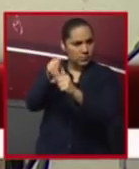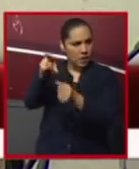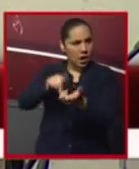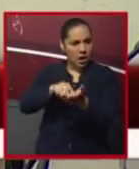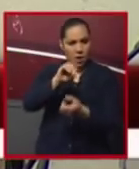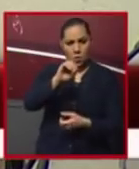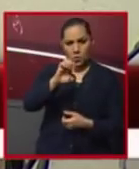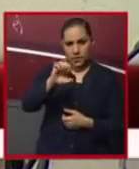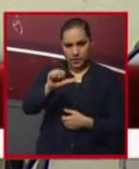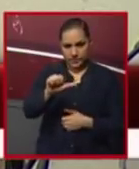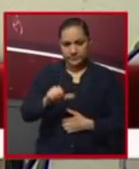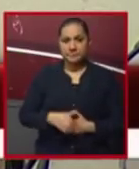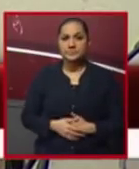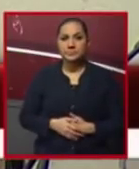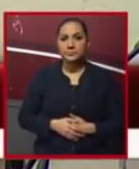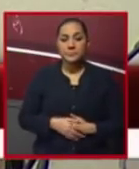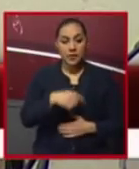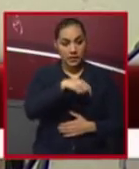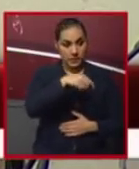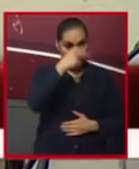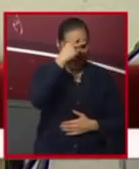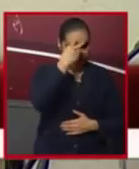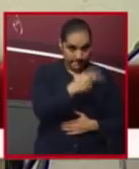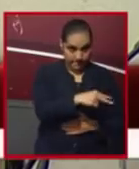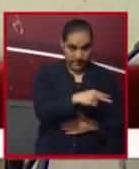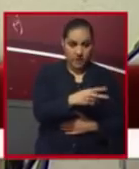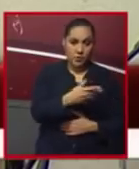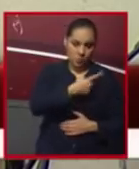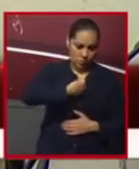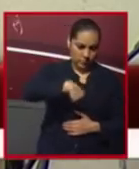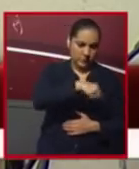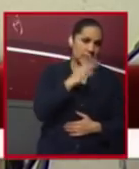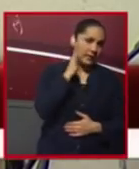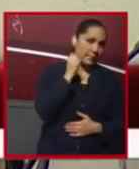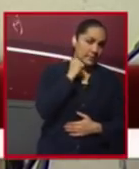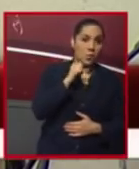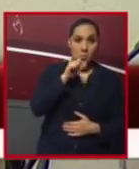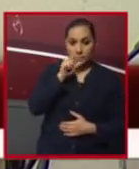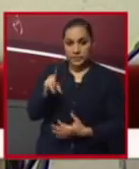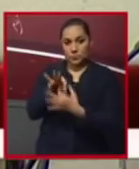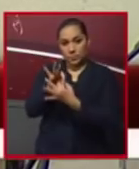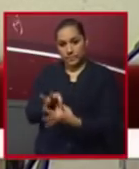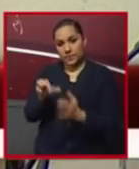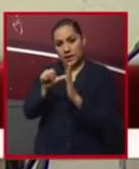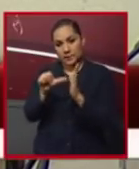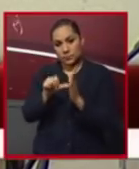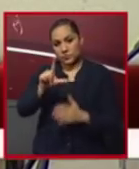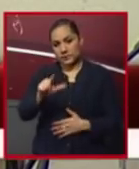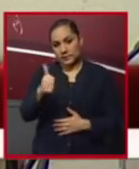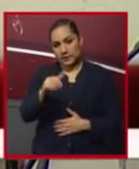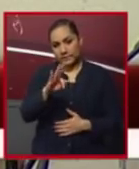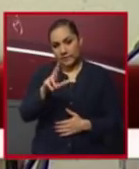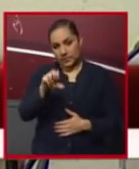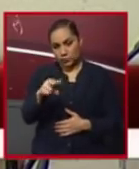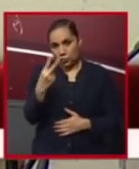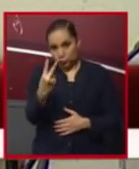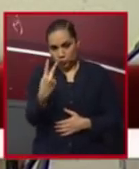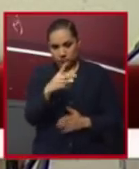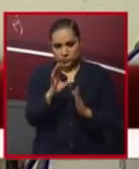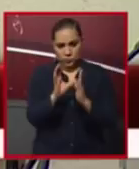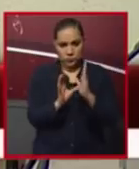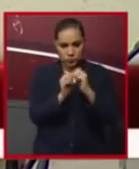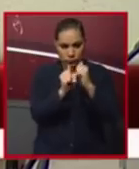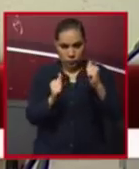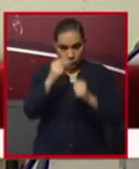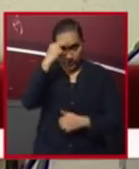del Honorable Congreso de la Unión, en ejercicio de la facultad que le confiere la fracción segunda del artículo 76 de la Constitución Política de los